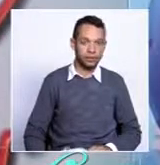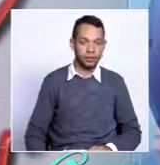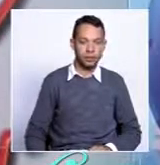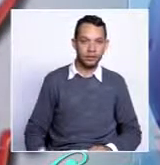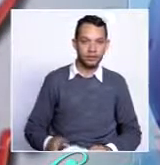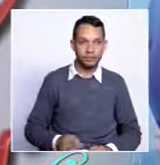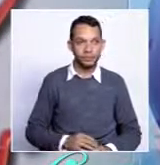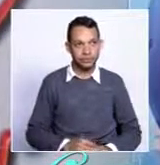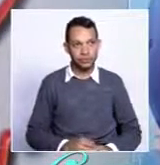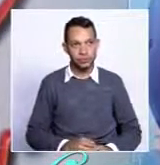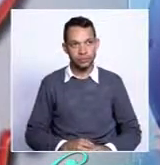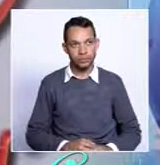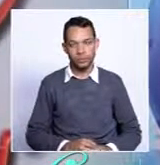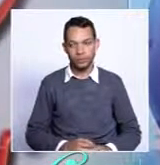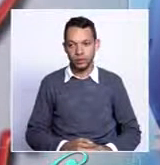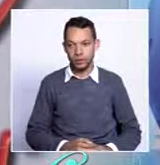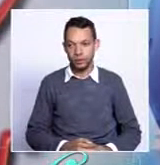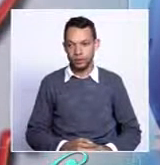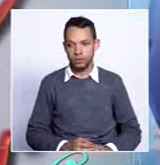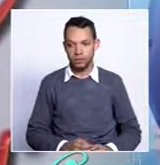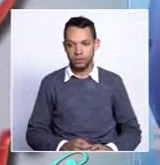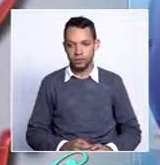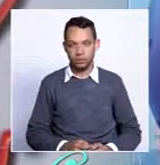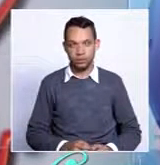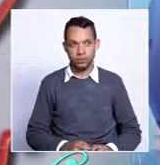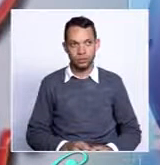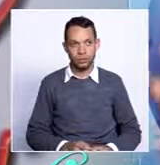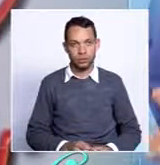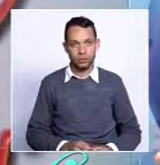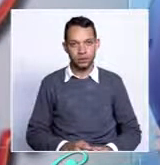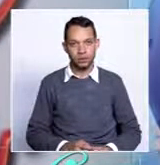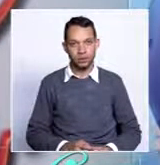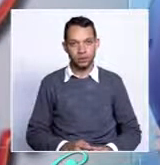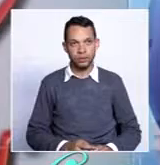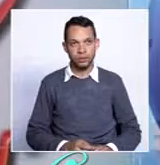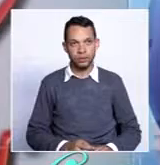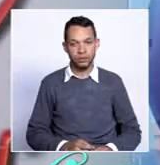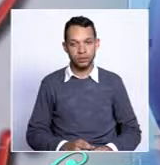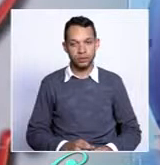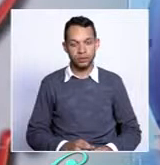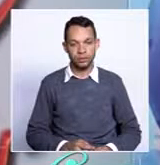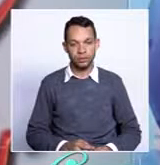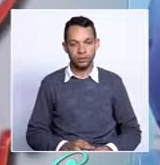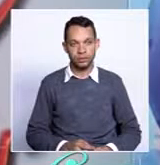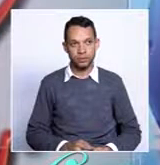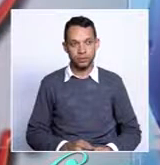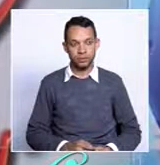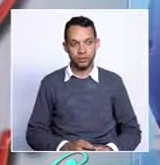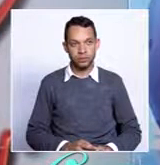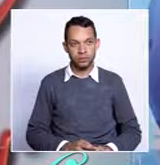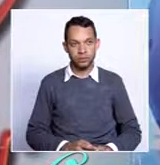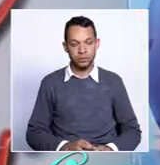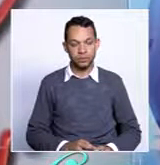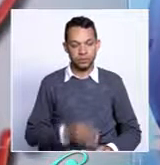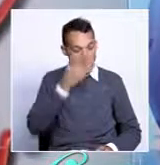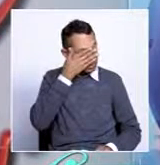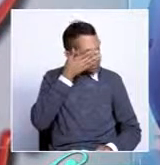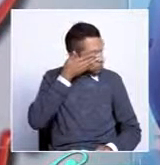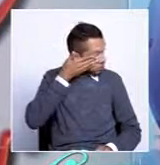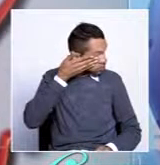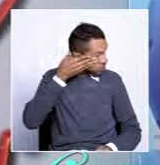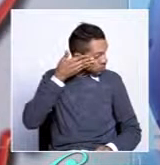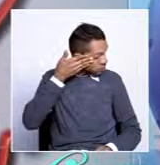aprendamos de ellos que entendamos todo ese concepto integral de la salud y miren la